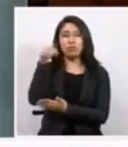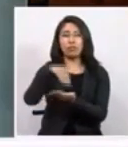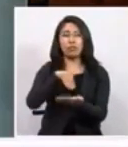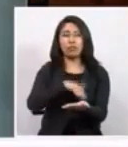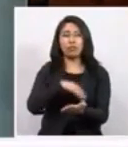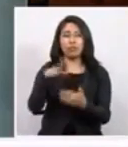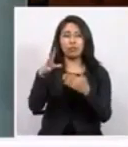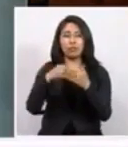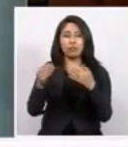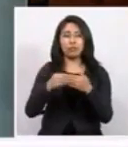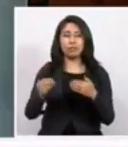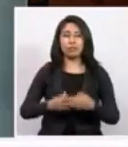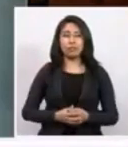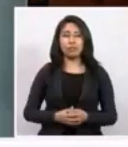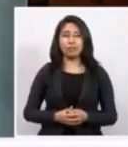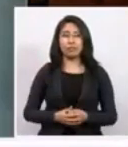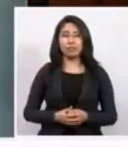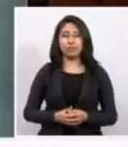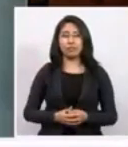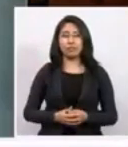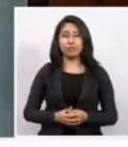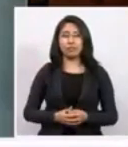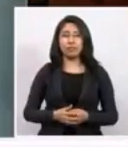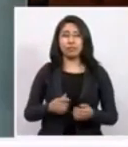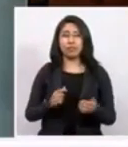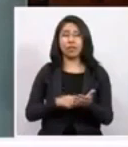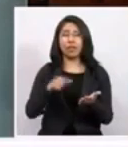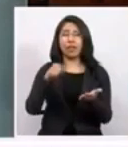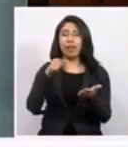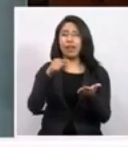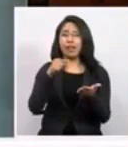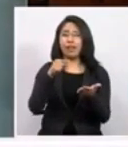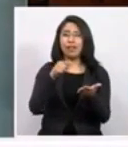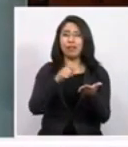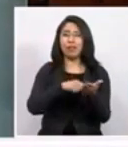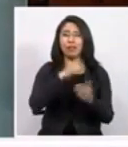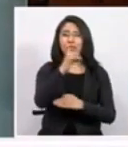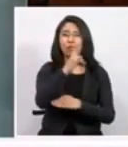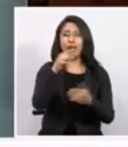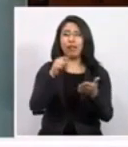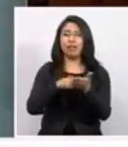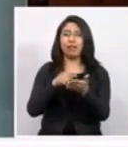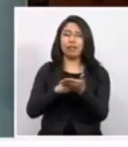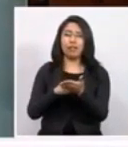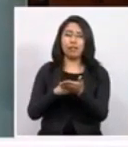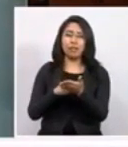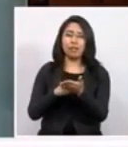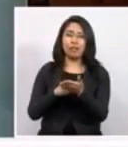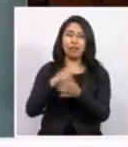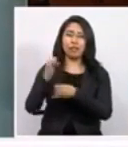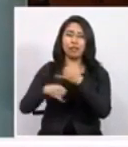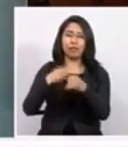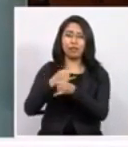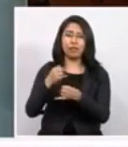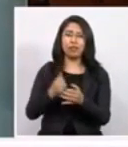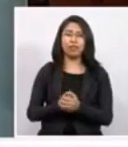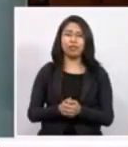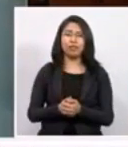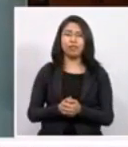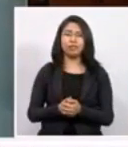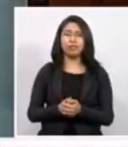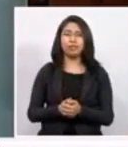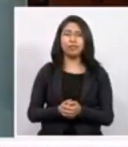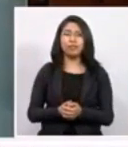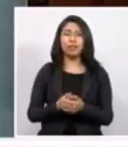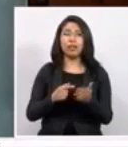dólares, entre deuda interna y externa. Destaca principalmente la contracción de deuda con